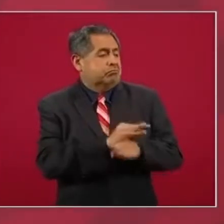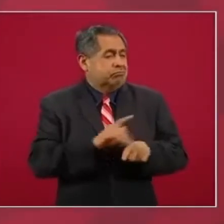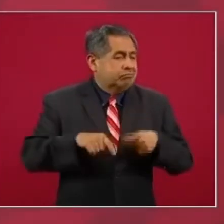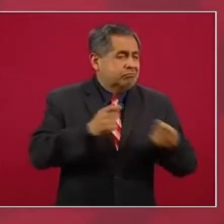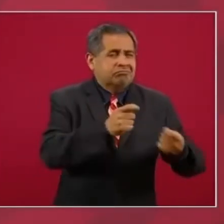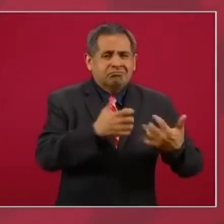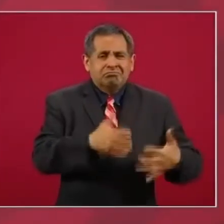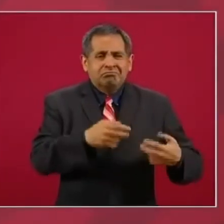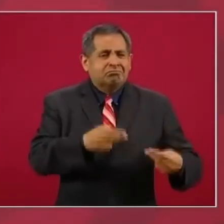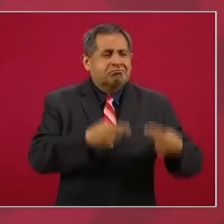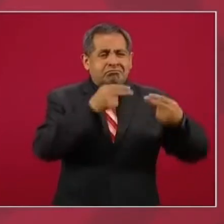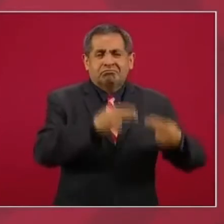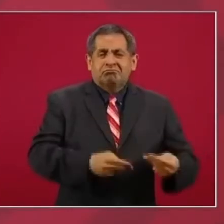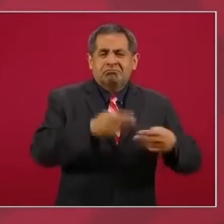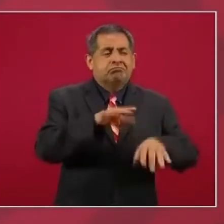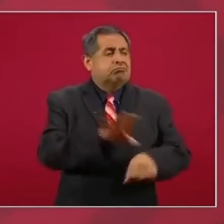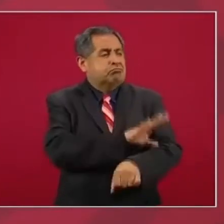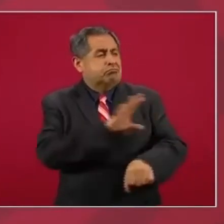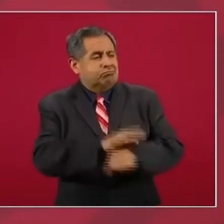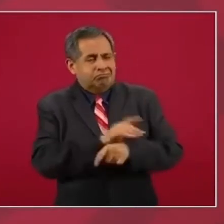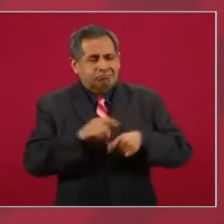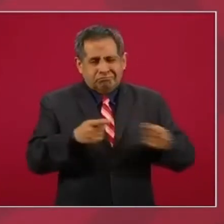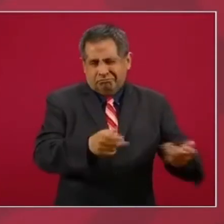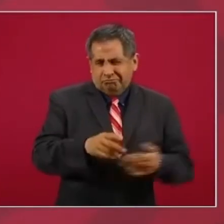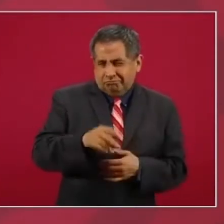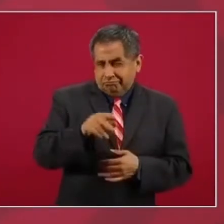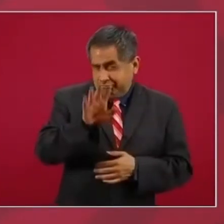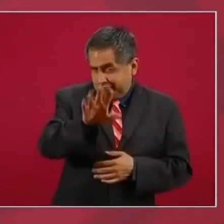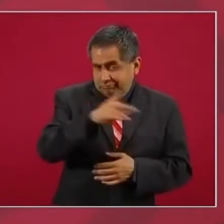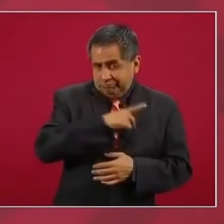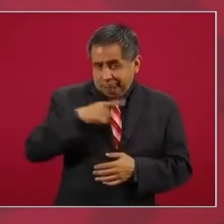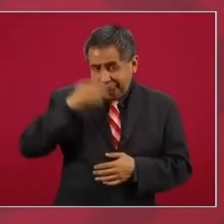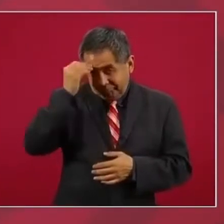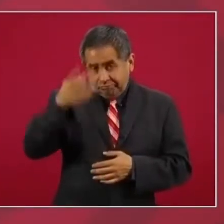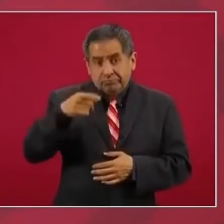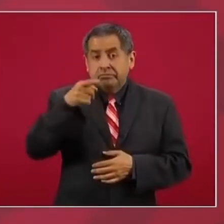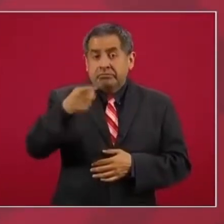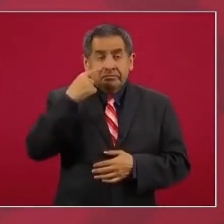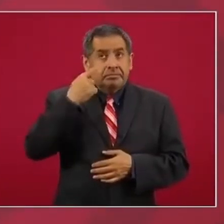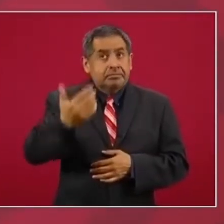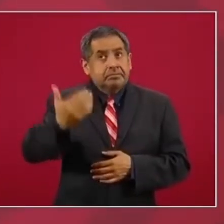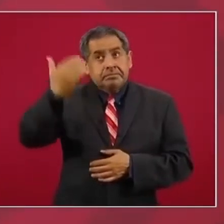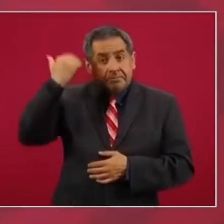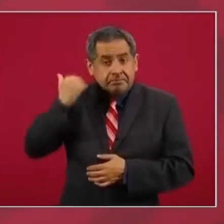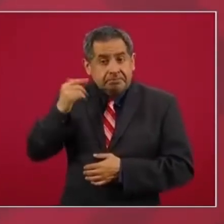eléctricas, porque no hay que olvidar, hace 20 años